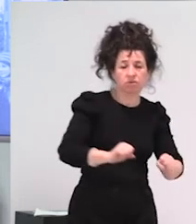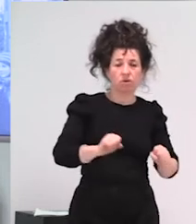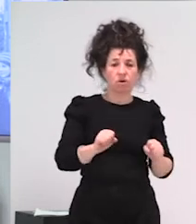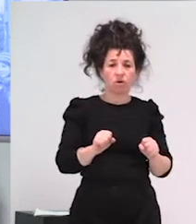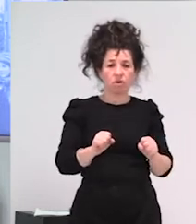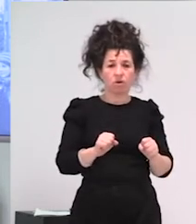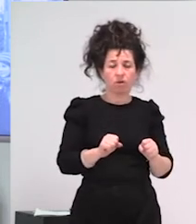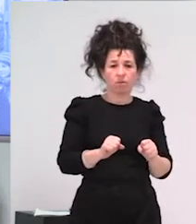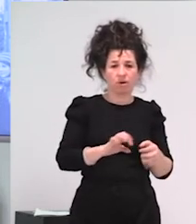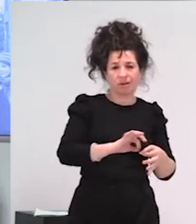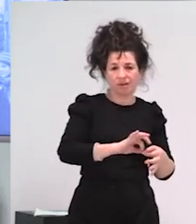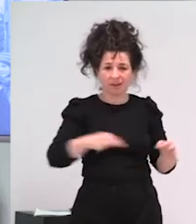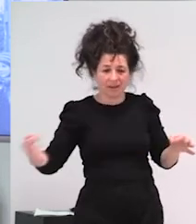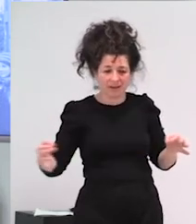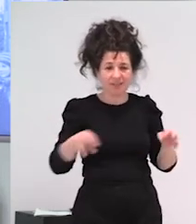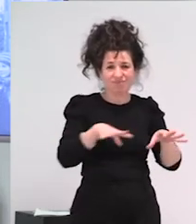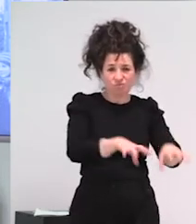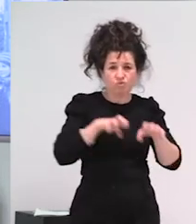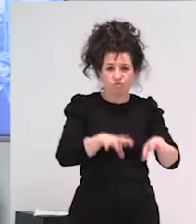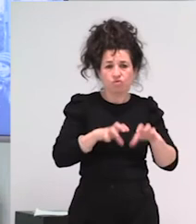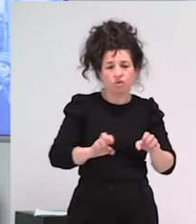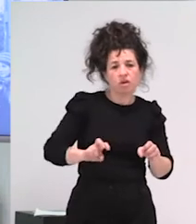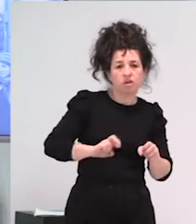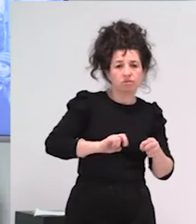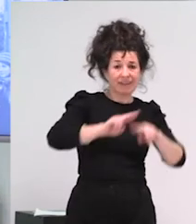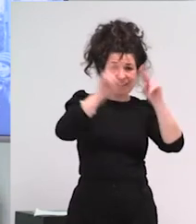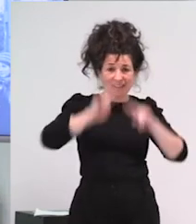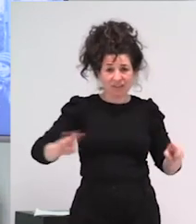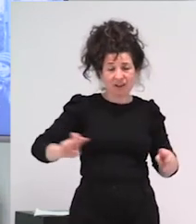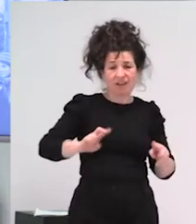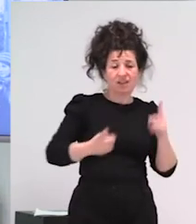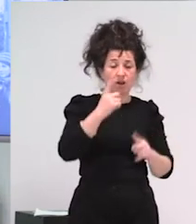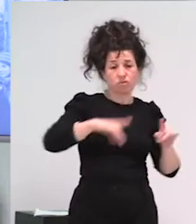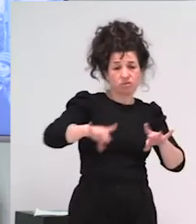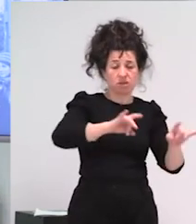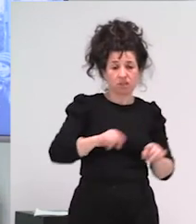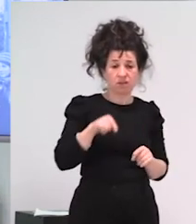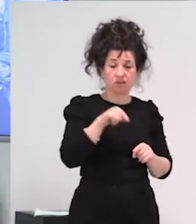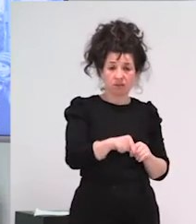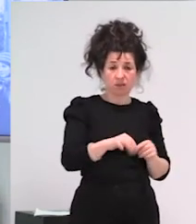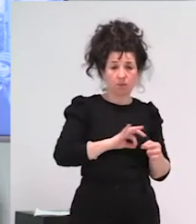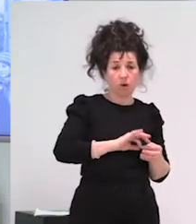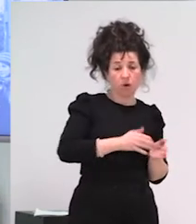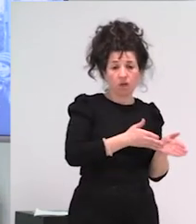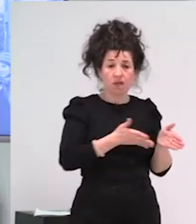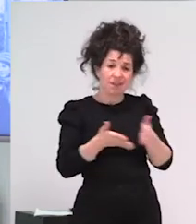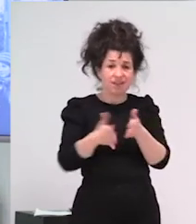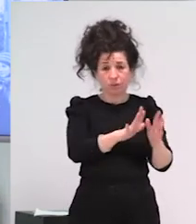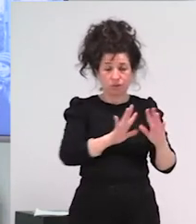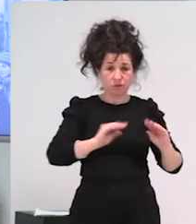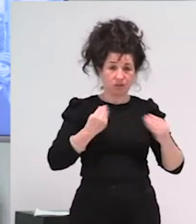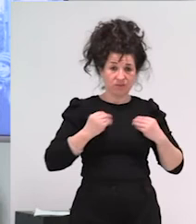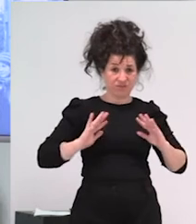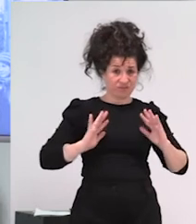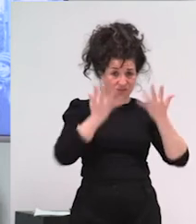cadenas extractivas transnacionales en ciertos territorios. Y todos los circuitos de subsistencia y supervivencia